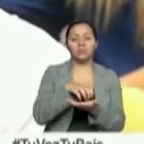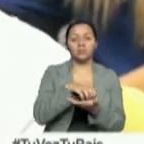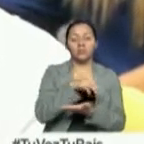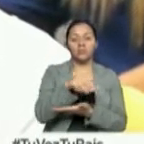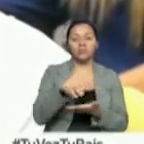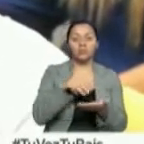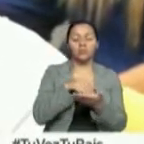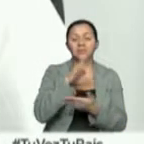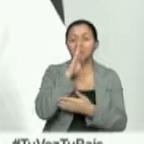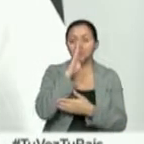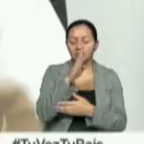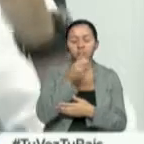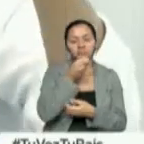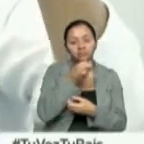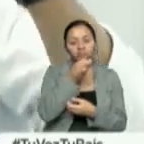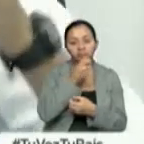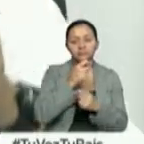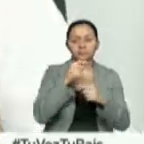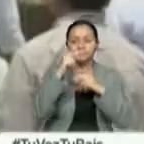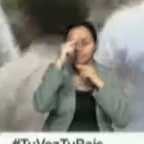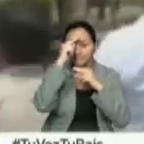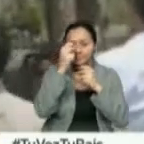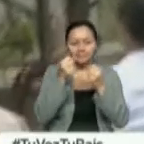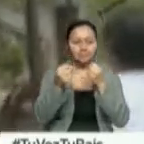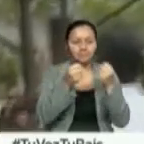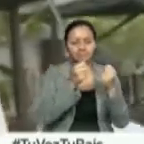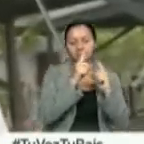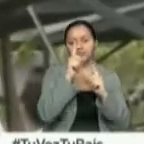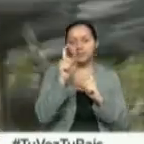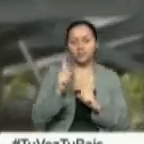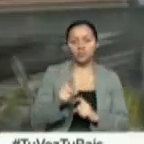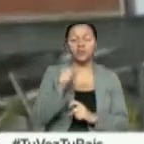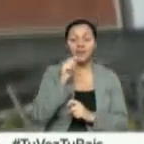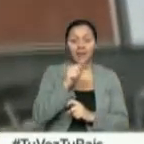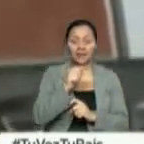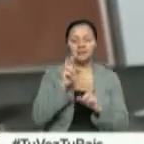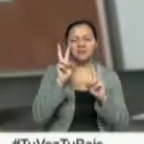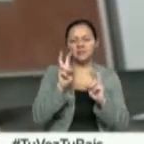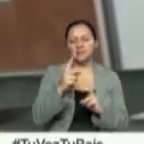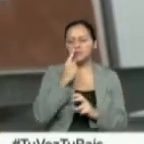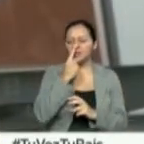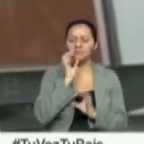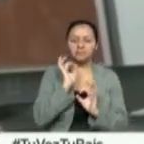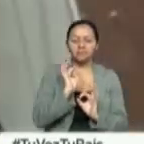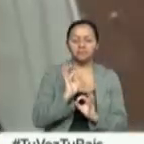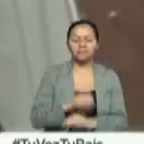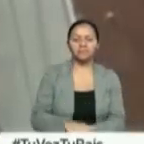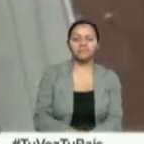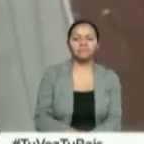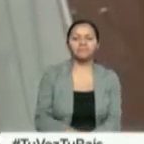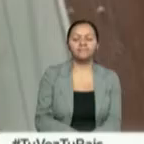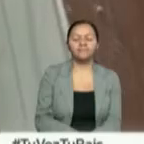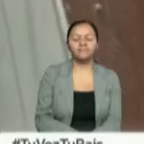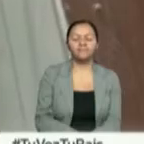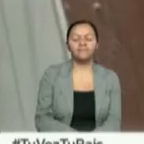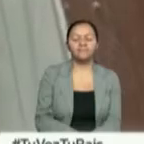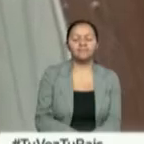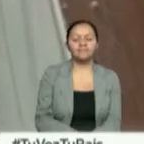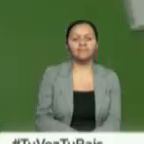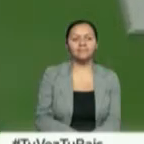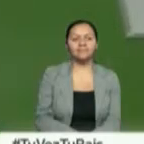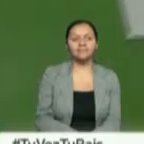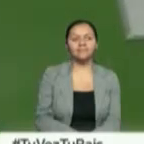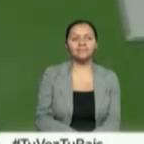con su habitual conversatorio con medios de comunicación en el que se trataron varios temas de interés nacional katherine morejón